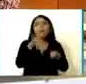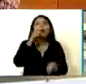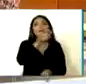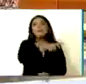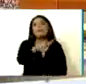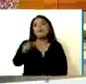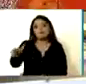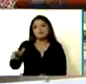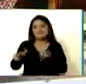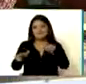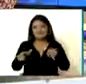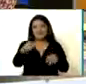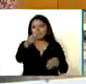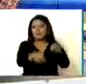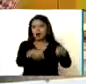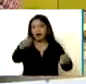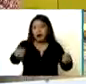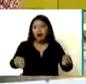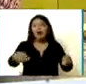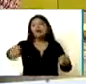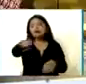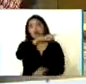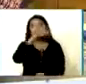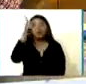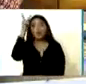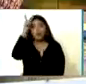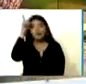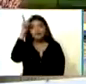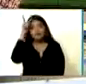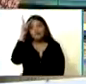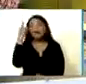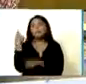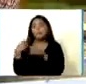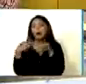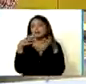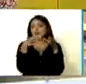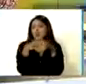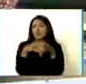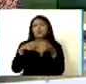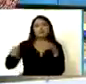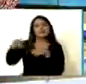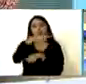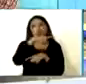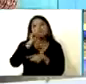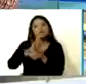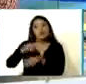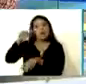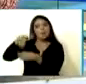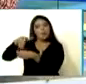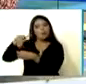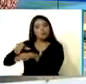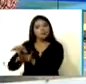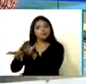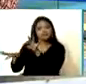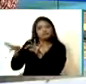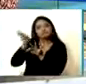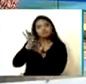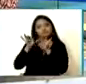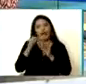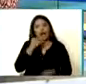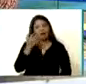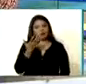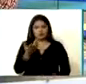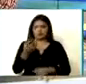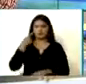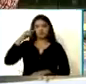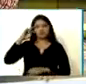para pagarle a nuestros pueblos originarios, a buena parte de movimientos sociales, para que votasen. Hubo acompañamiento de voto, algo completamente ilegal.